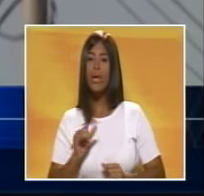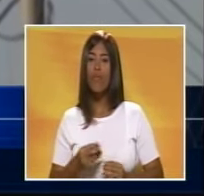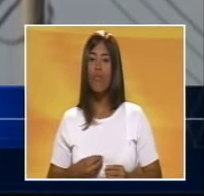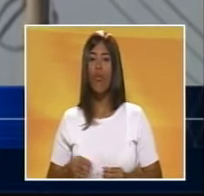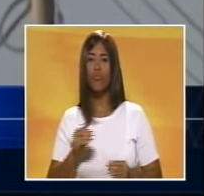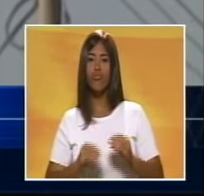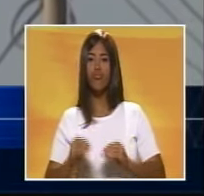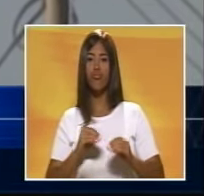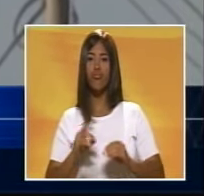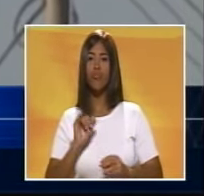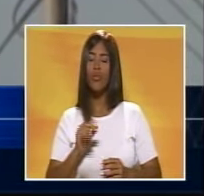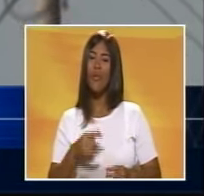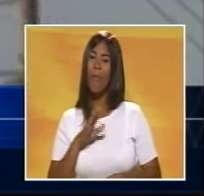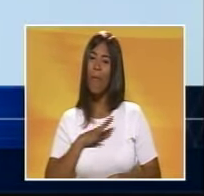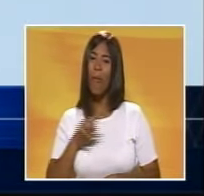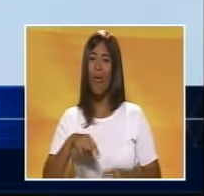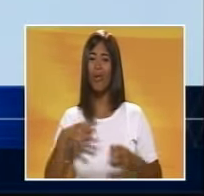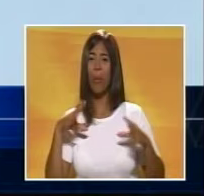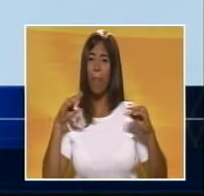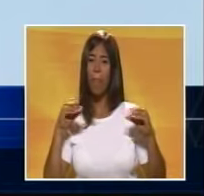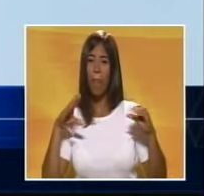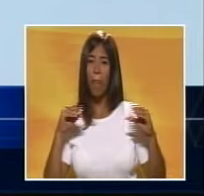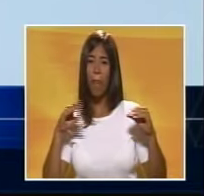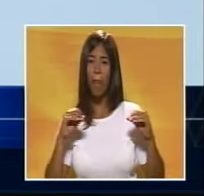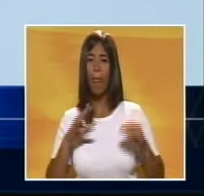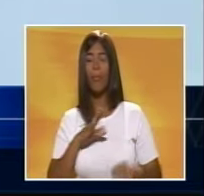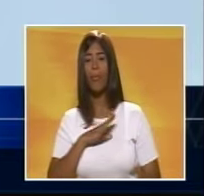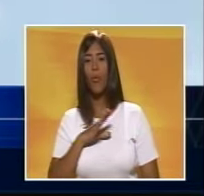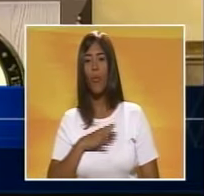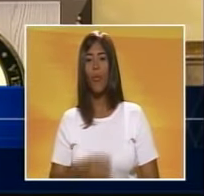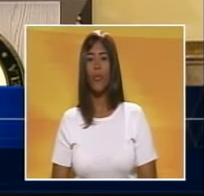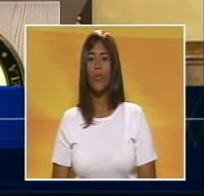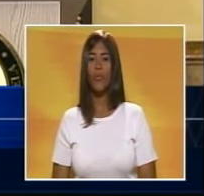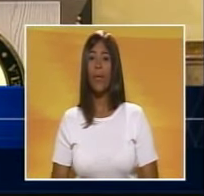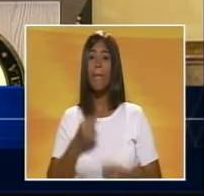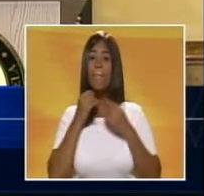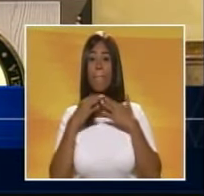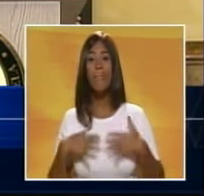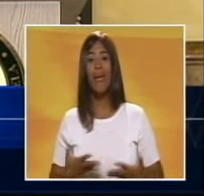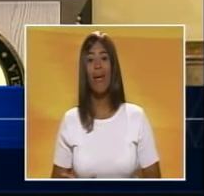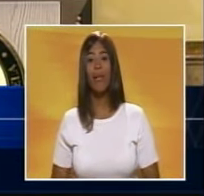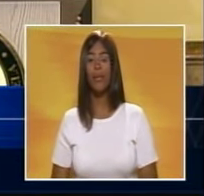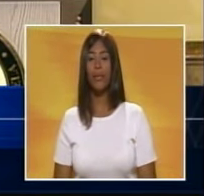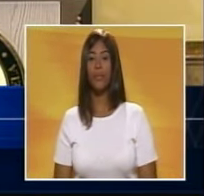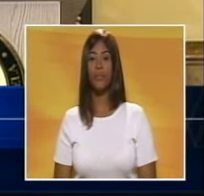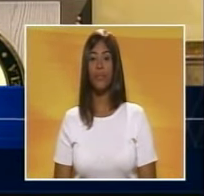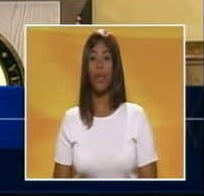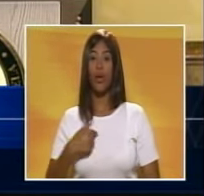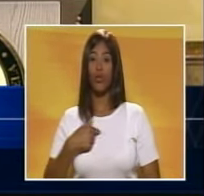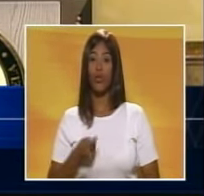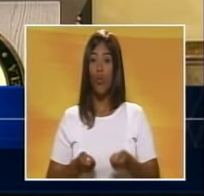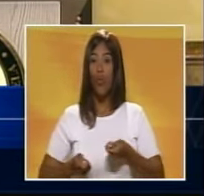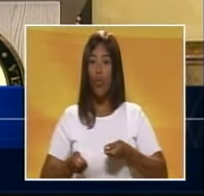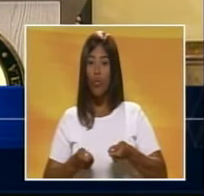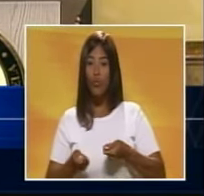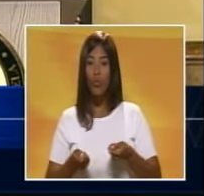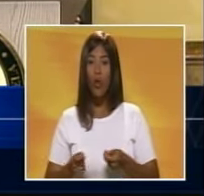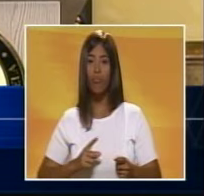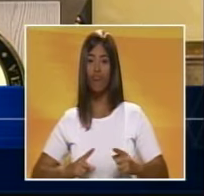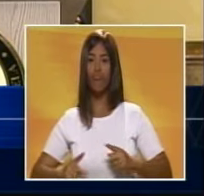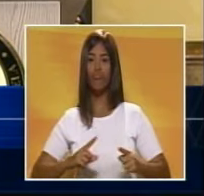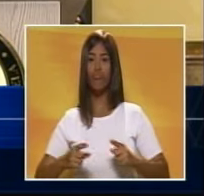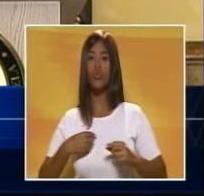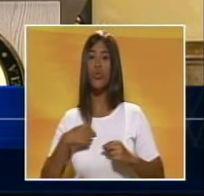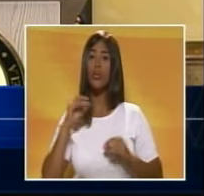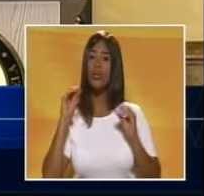electrodomésticos que nuestro pueblo, bueno, con esta guerra eléctrica infame, ha perdido. Vamos a coordinar. Yo le hago un